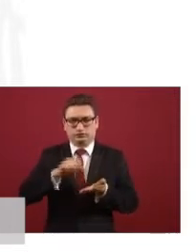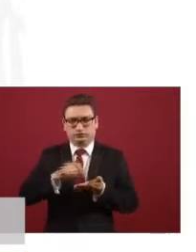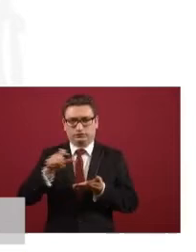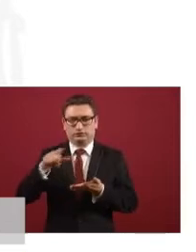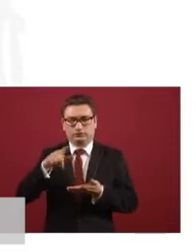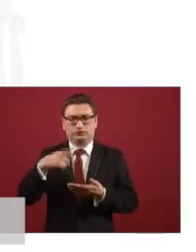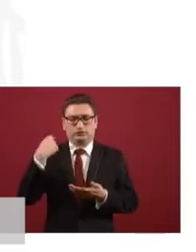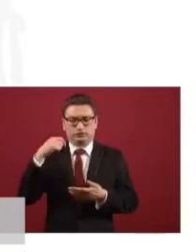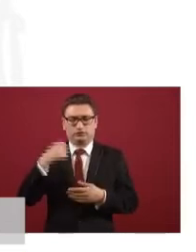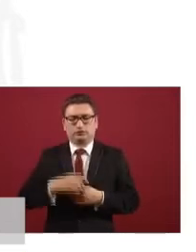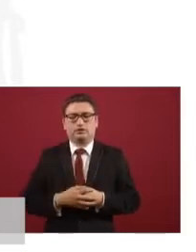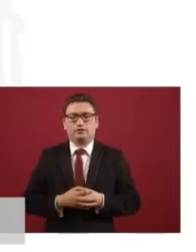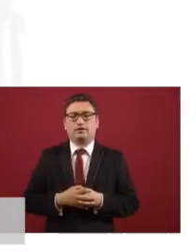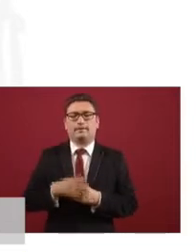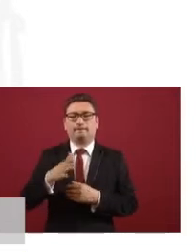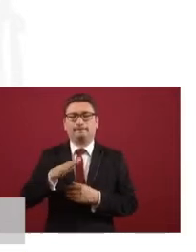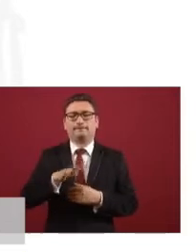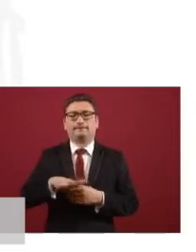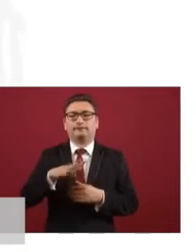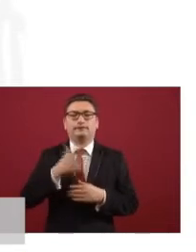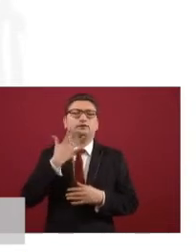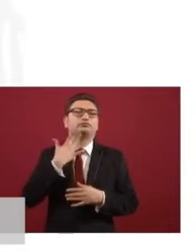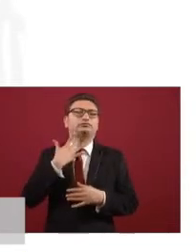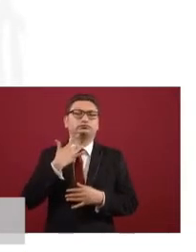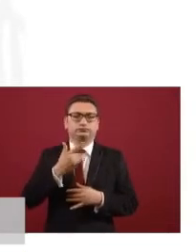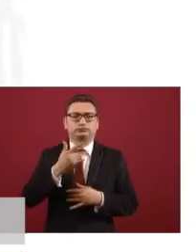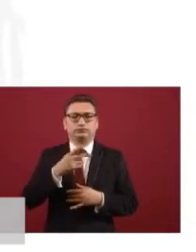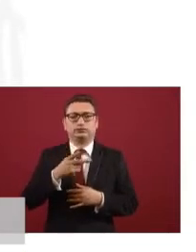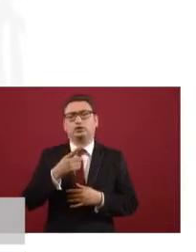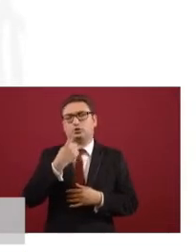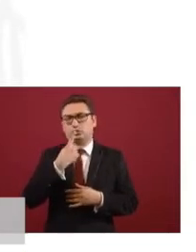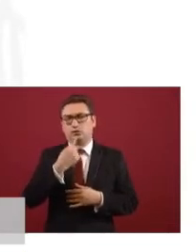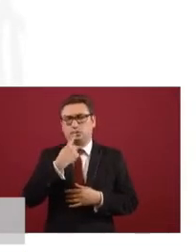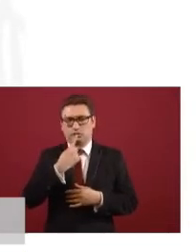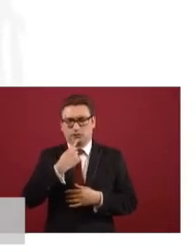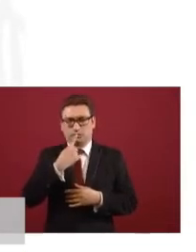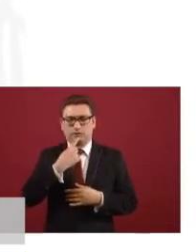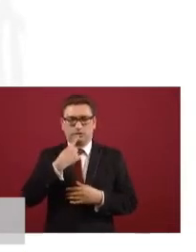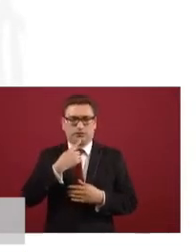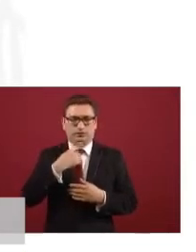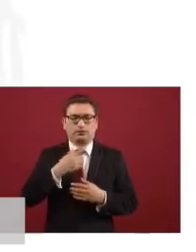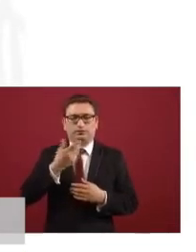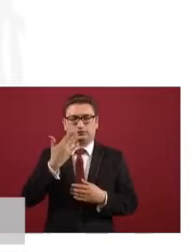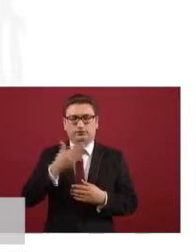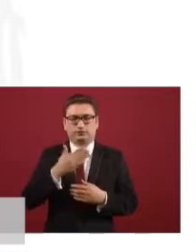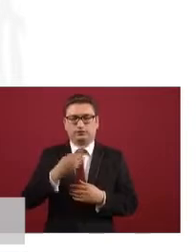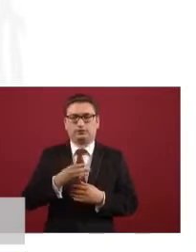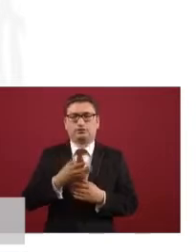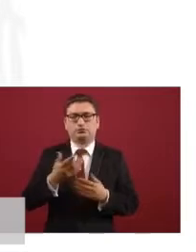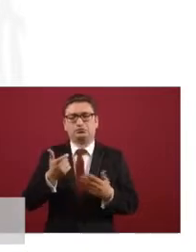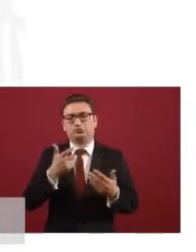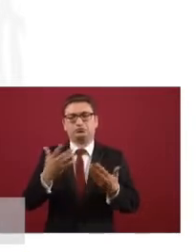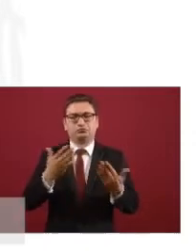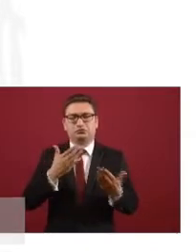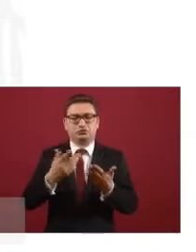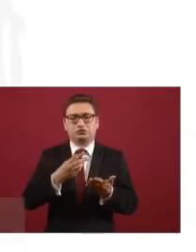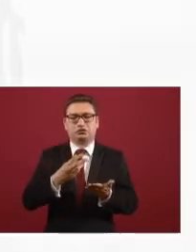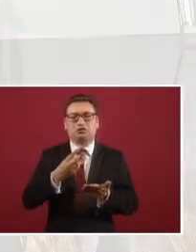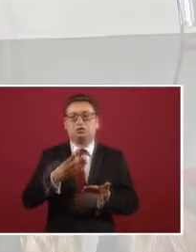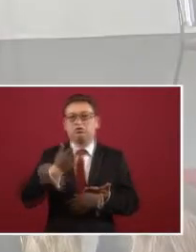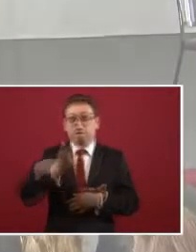Se fortalecerá la industria textil y de calzado por medio de la banca de desarrollo con el fin de fortalecer la industria manufacturera en el